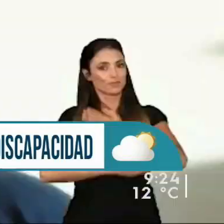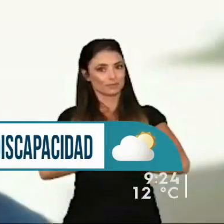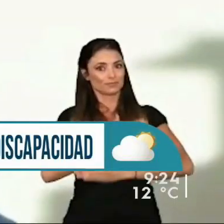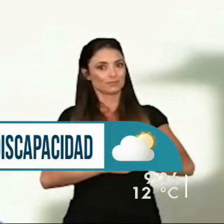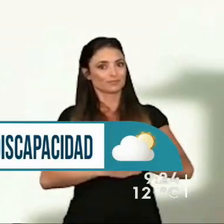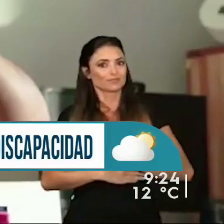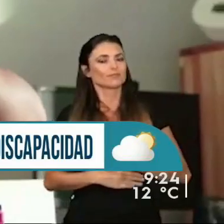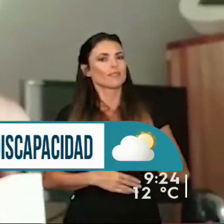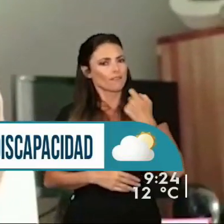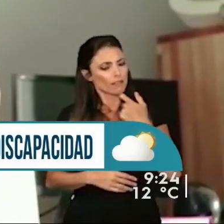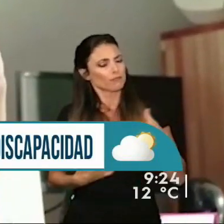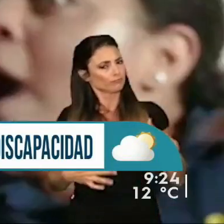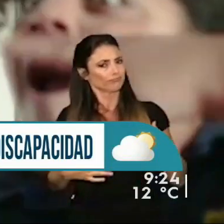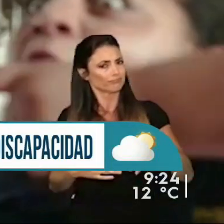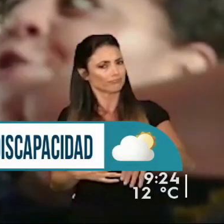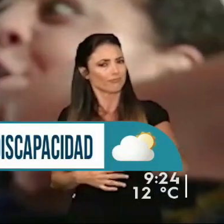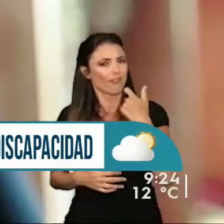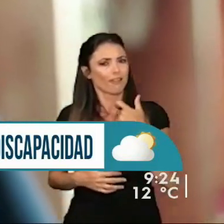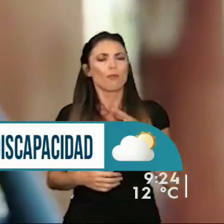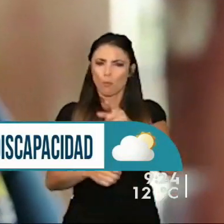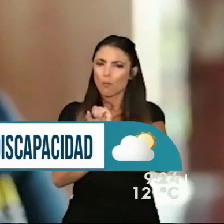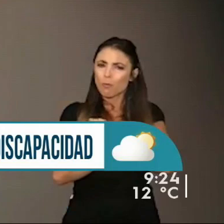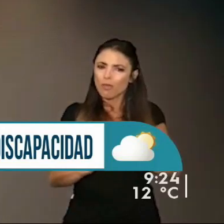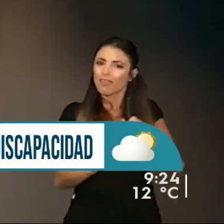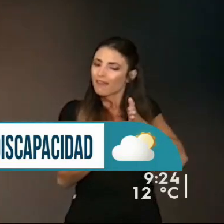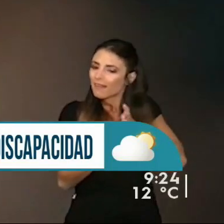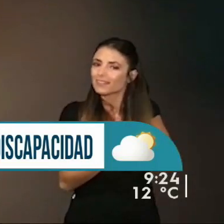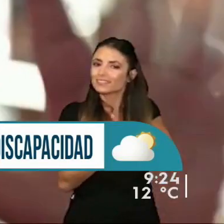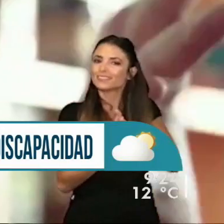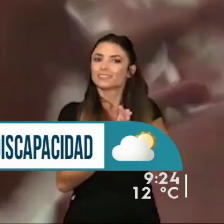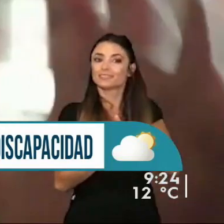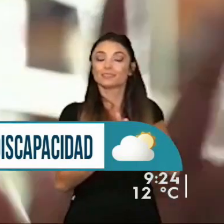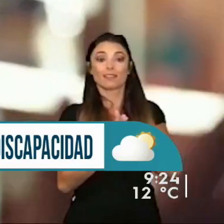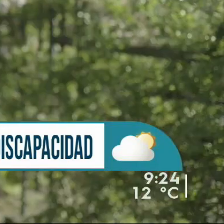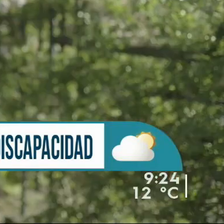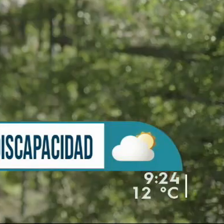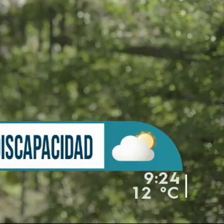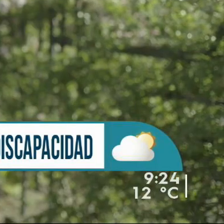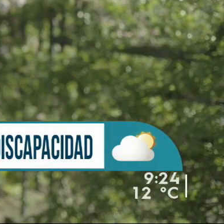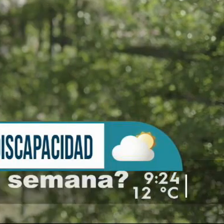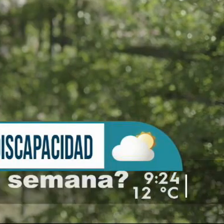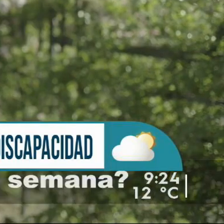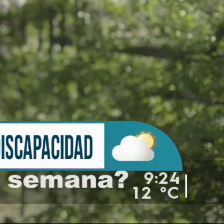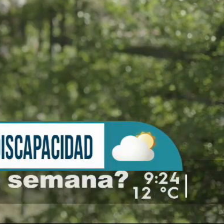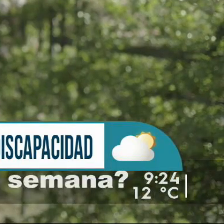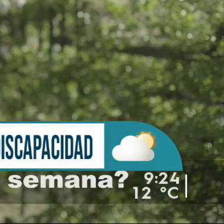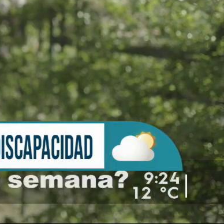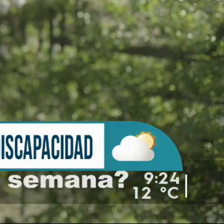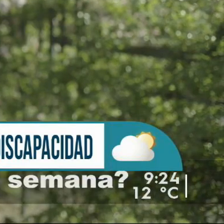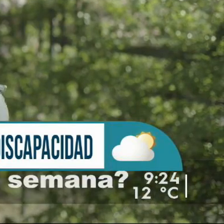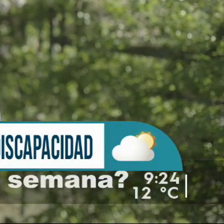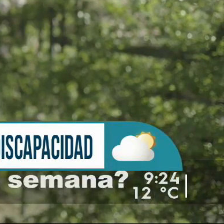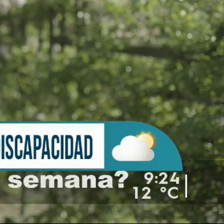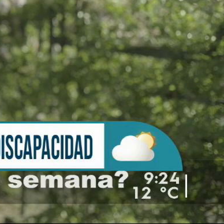se vieron imágenes de la inauguración de Antel Arena, por ejemplo, que se hizo accesible, campañas publicitarias también que hemos hecho, y bueno,